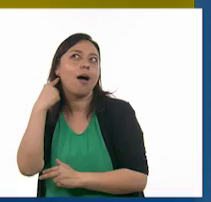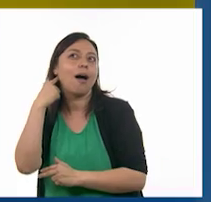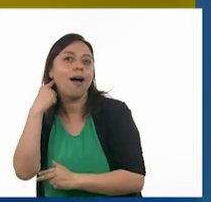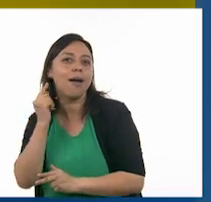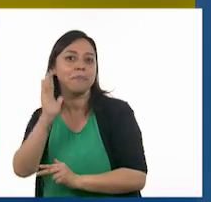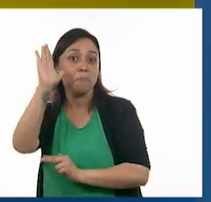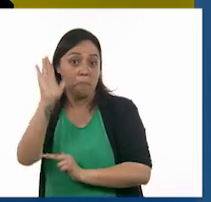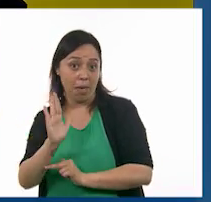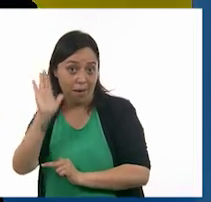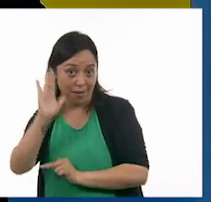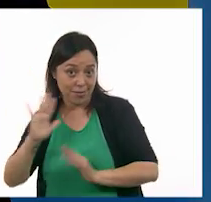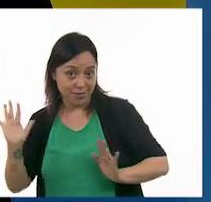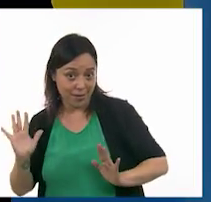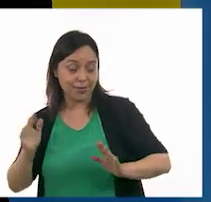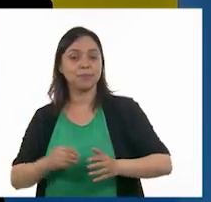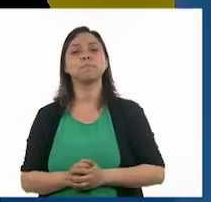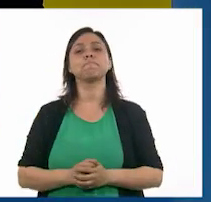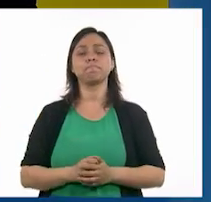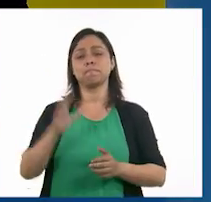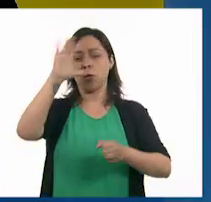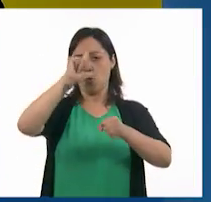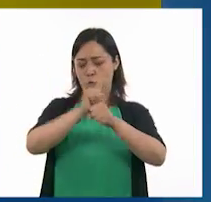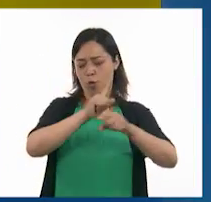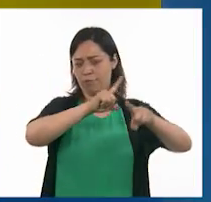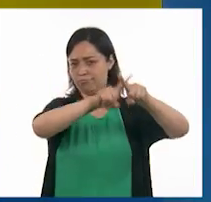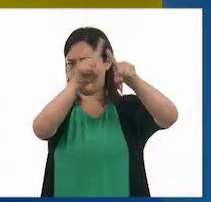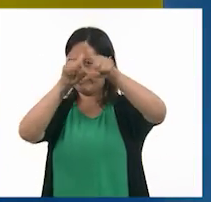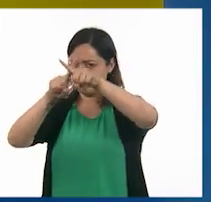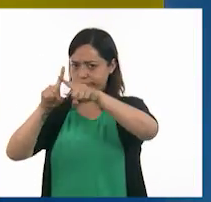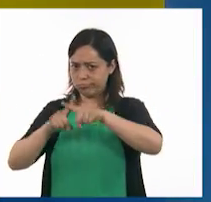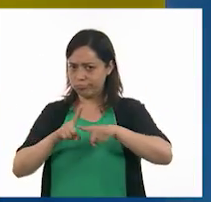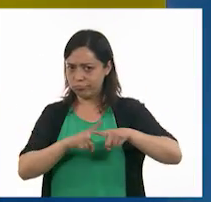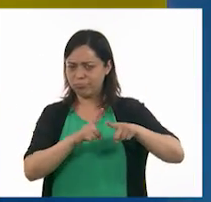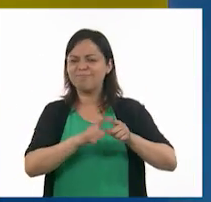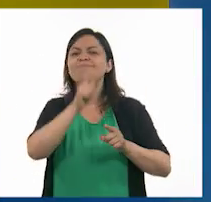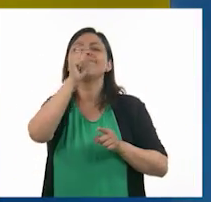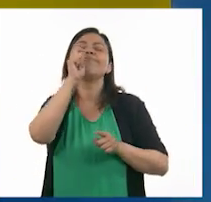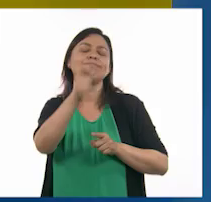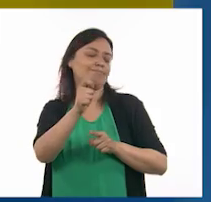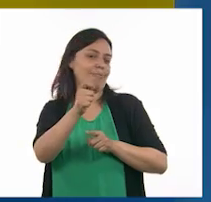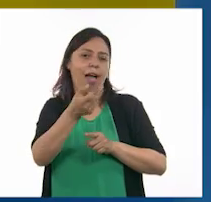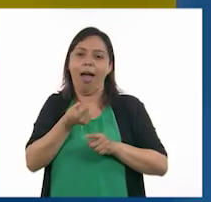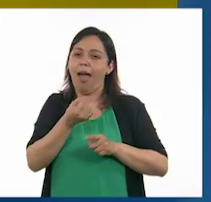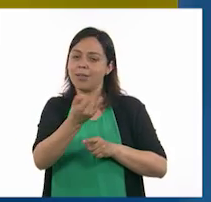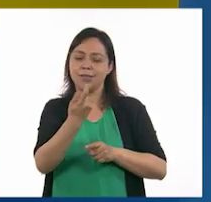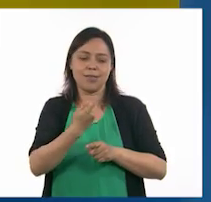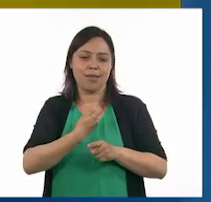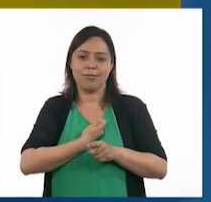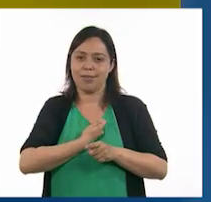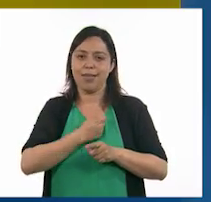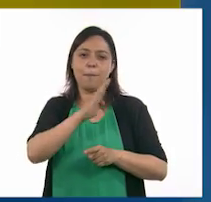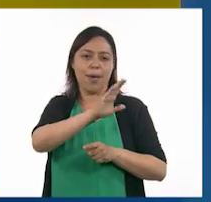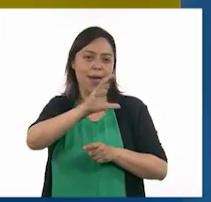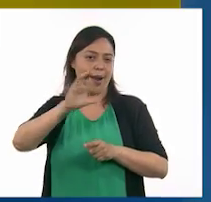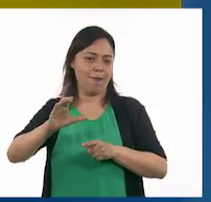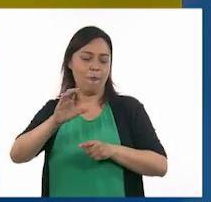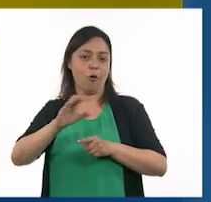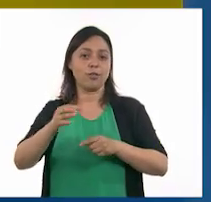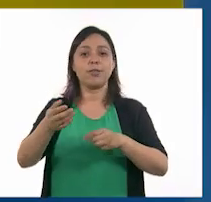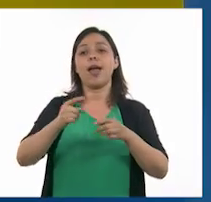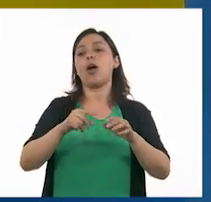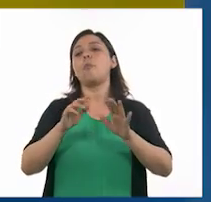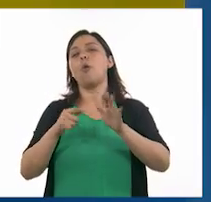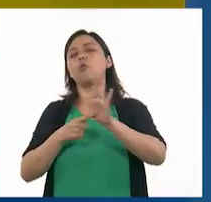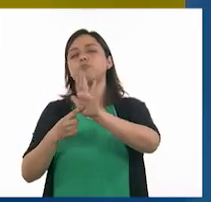Finalmente, la multiculturalidad de Tijuana es un referente de Baja California, pues su expresión artística no se